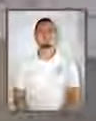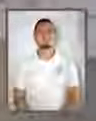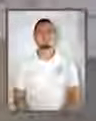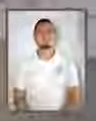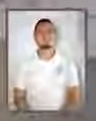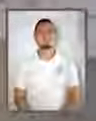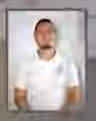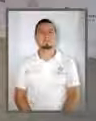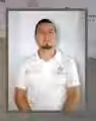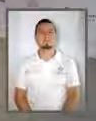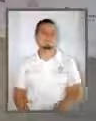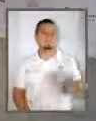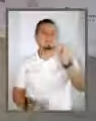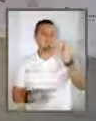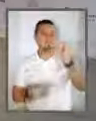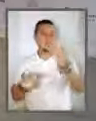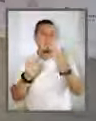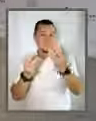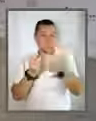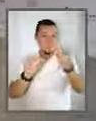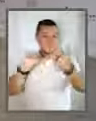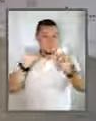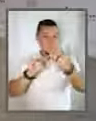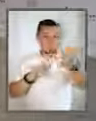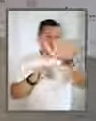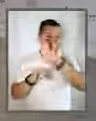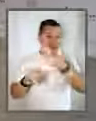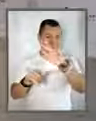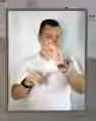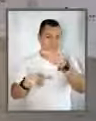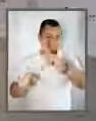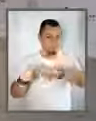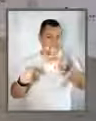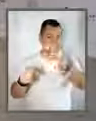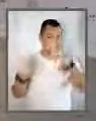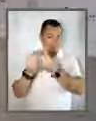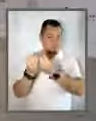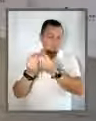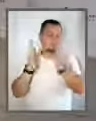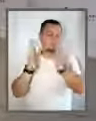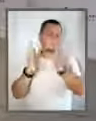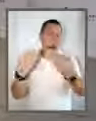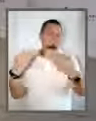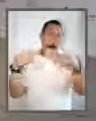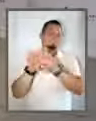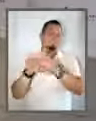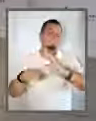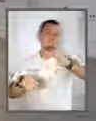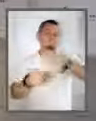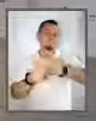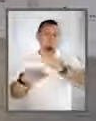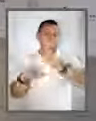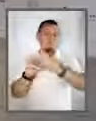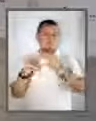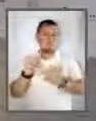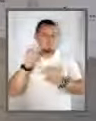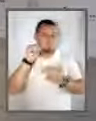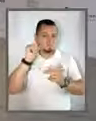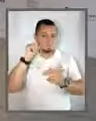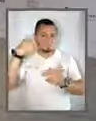El otro tema es, sí, el laboratorio del Hospital Puerta de Hierro tiene una suspensión por parte de Coprisjal desde